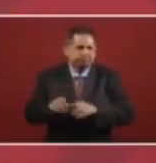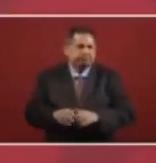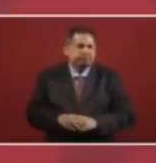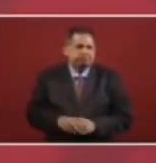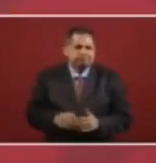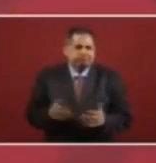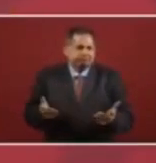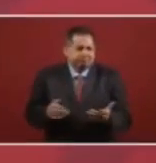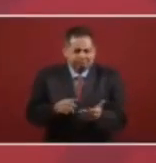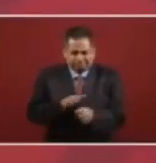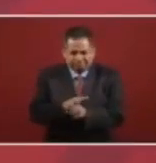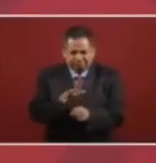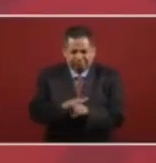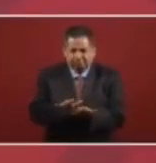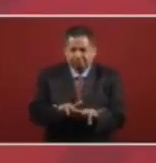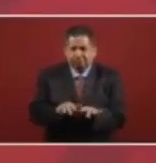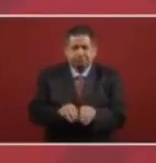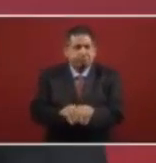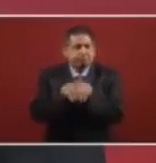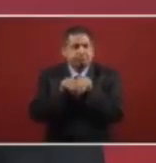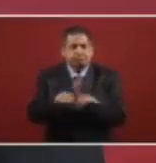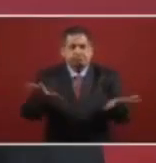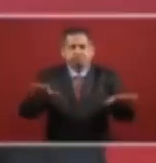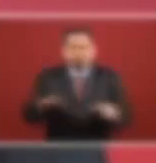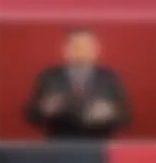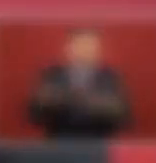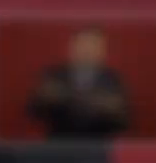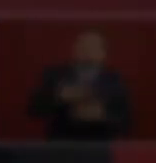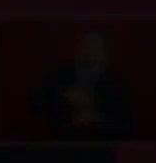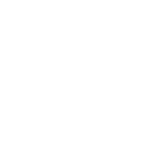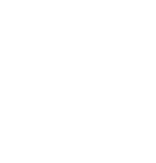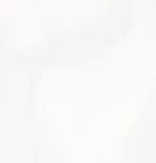Qué más le puedo pedir a la vida